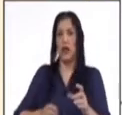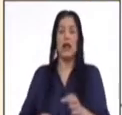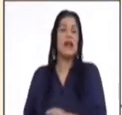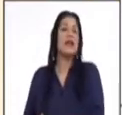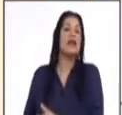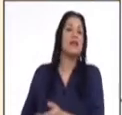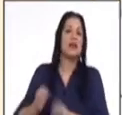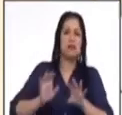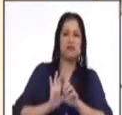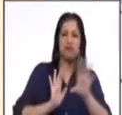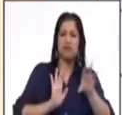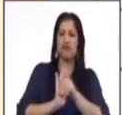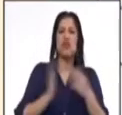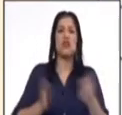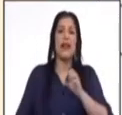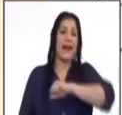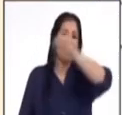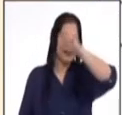a la sierra.